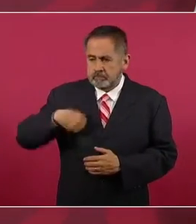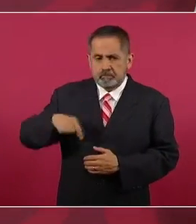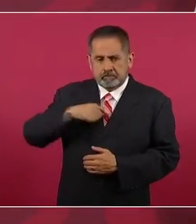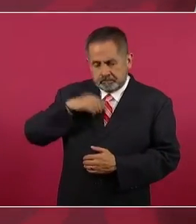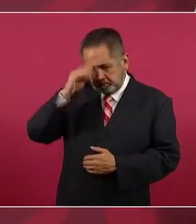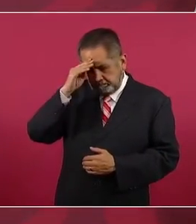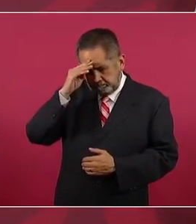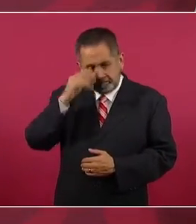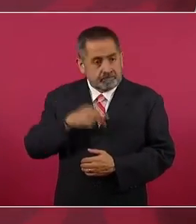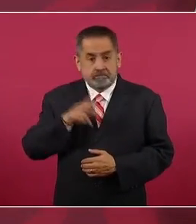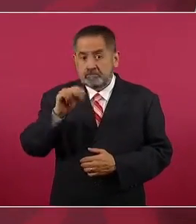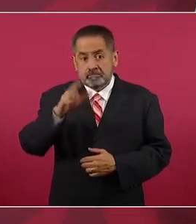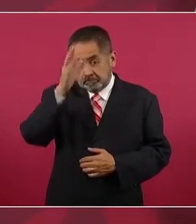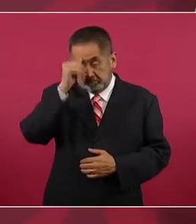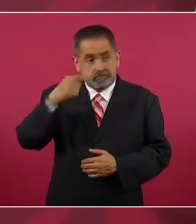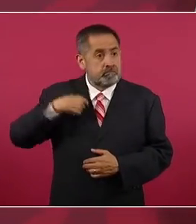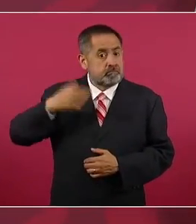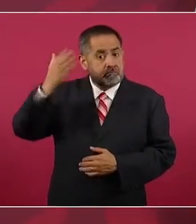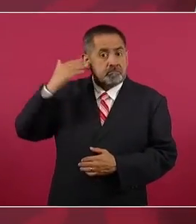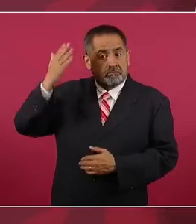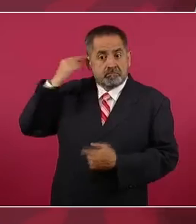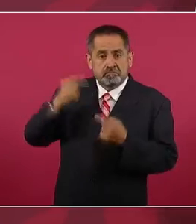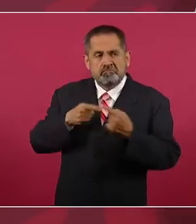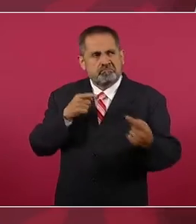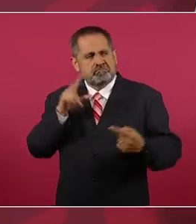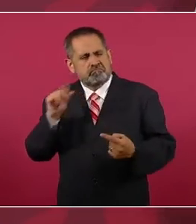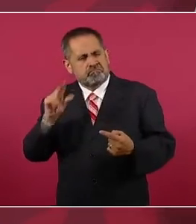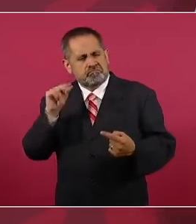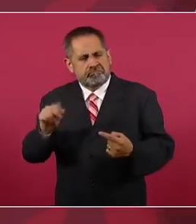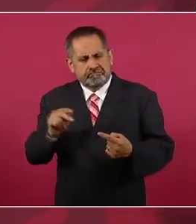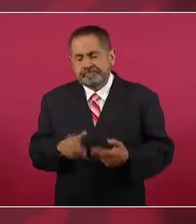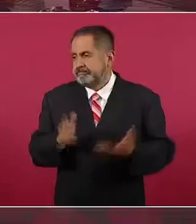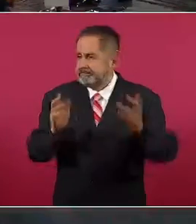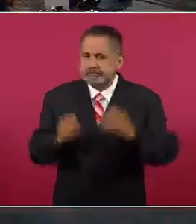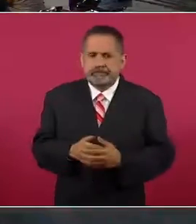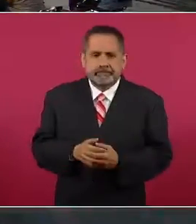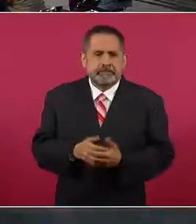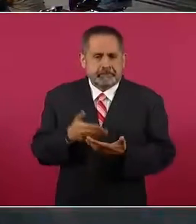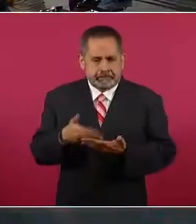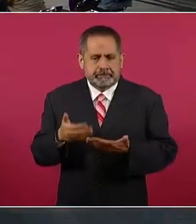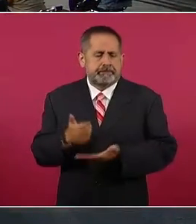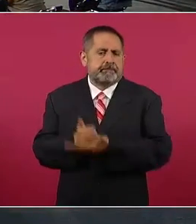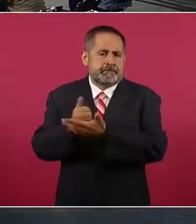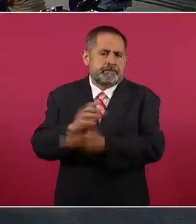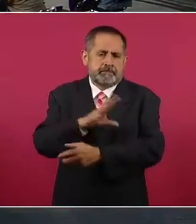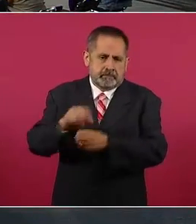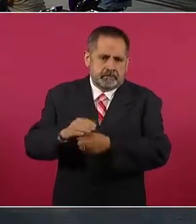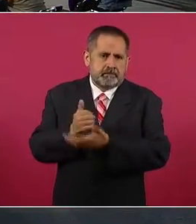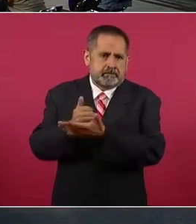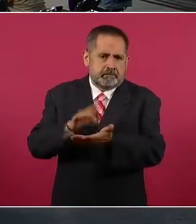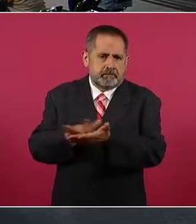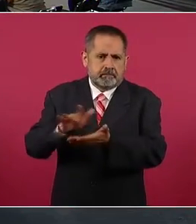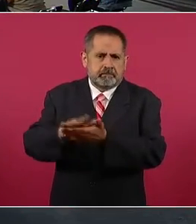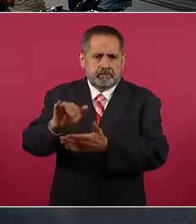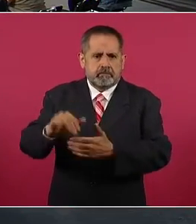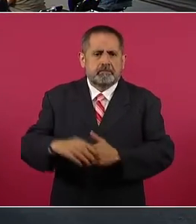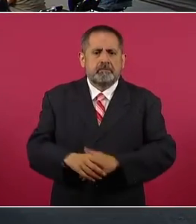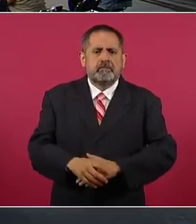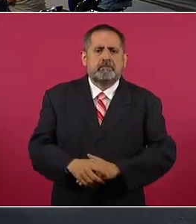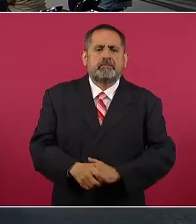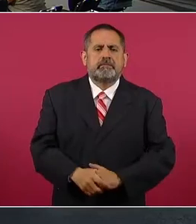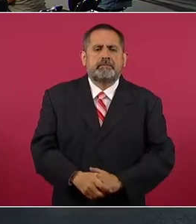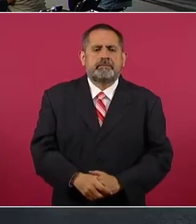nos opusimos en su momento. Y vamos a ayudar en todo lo que podamos.